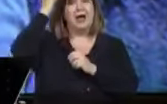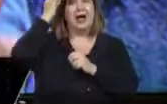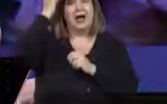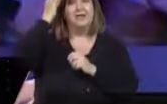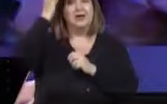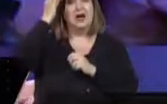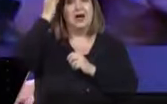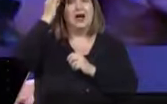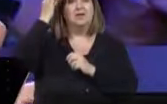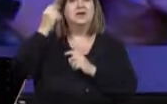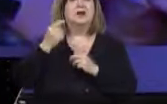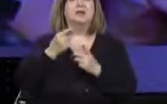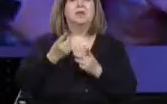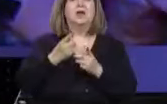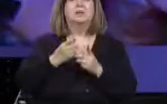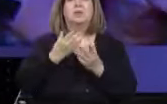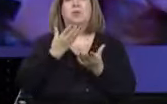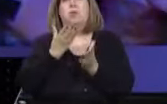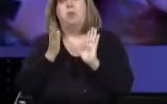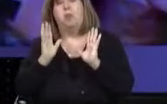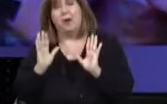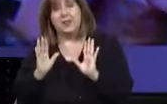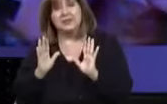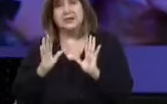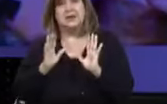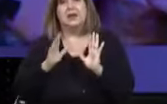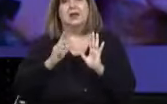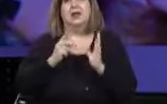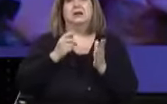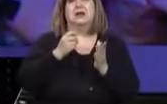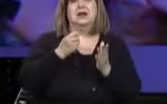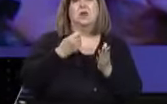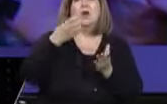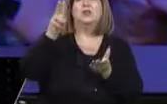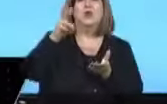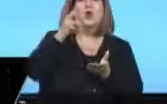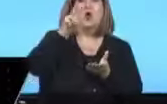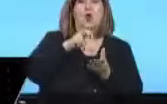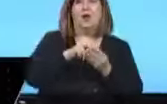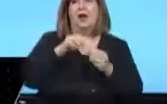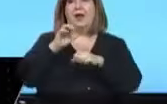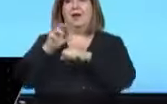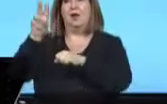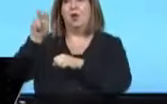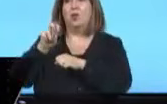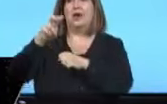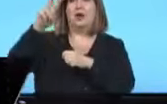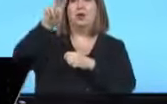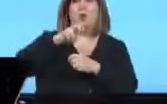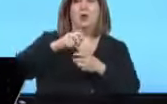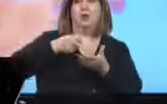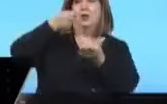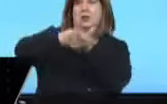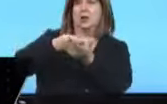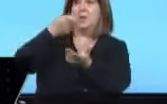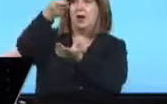su tajada. Entonces ahí cabe la posibilidad de que te estén cobrando por contactar al abogado, al amigo del abogado y al abogado del amigo y